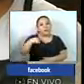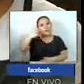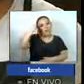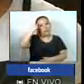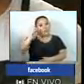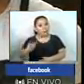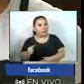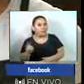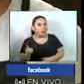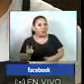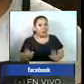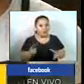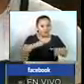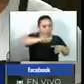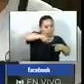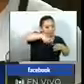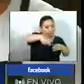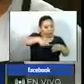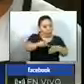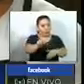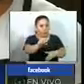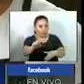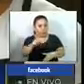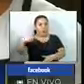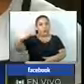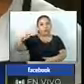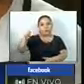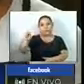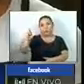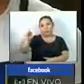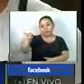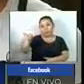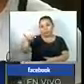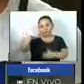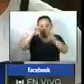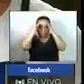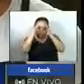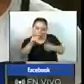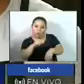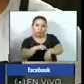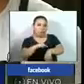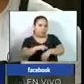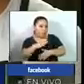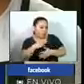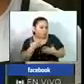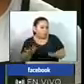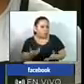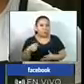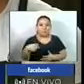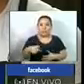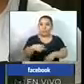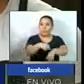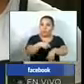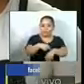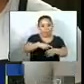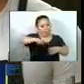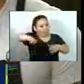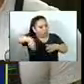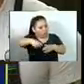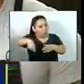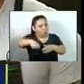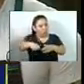es el toque que le hemos dado a los choripanes la dedicación el tiempo que tomamos siempre a la hora de preparar